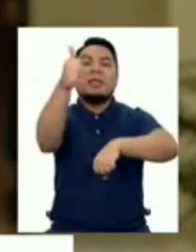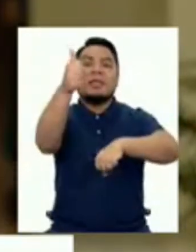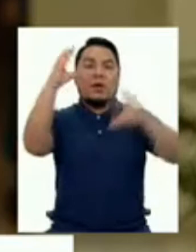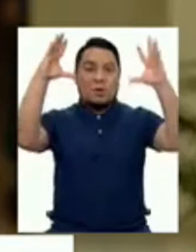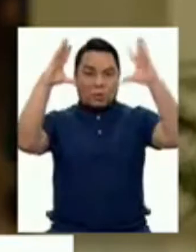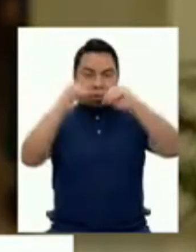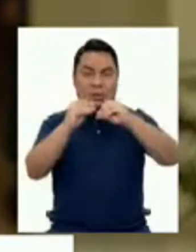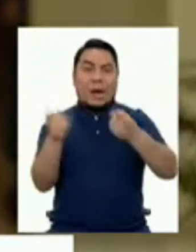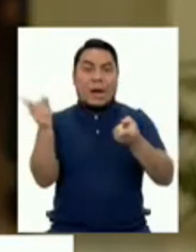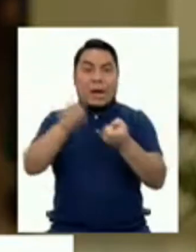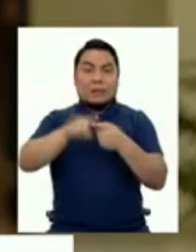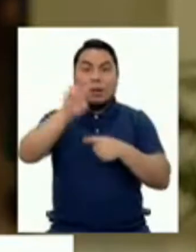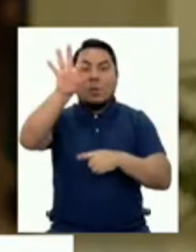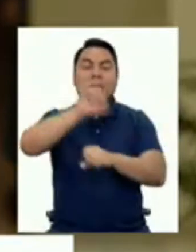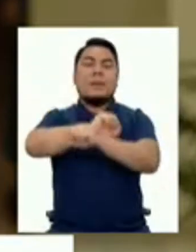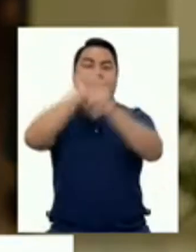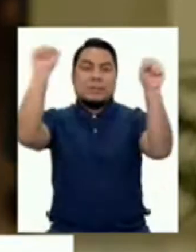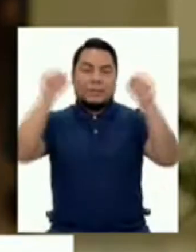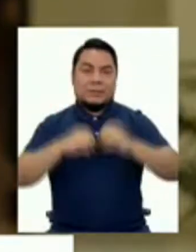noche hasta las 4 de la mañana.